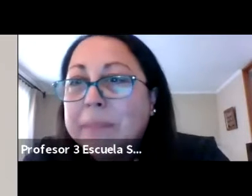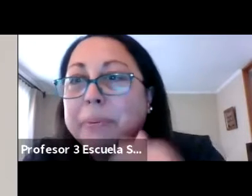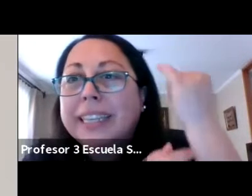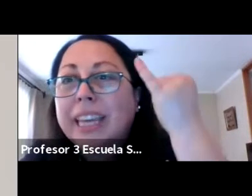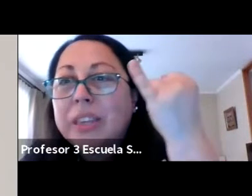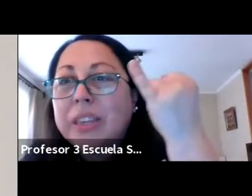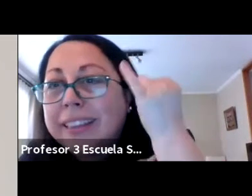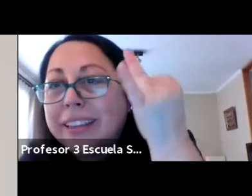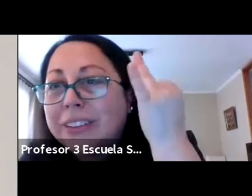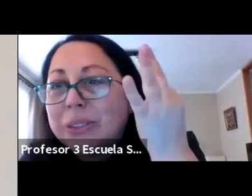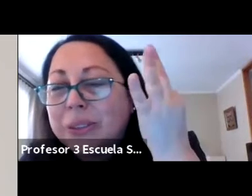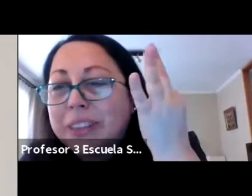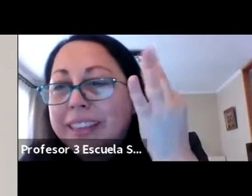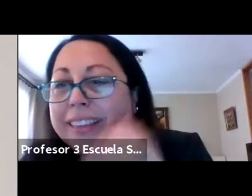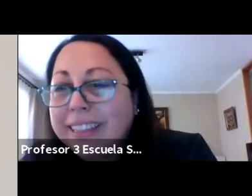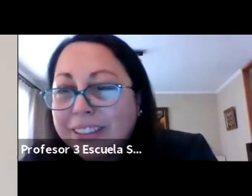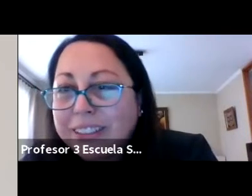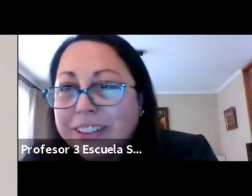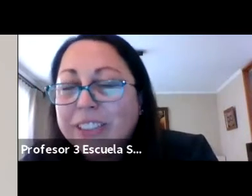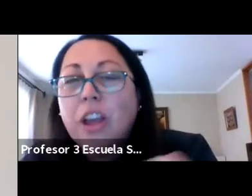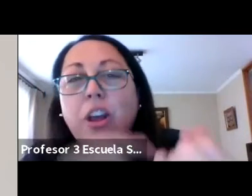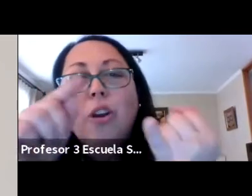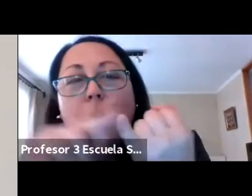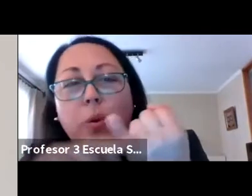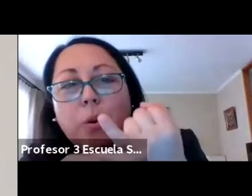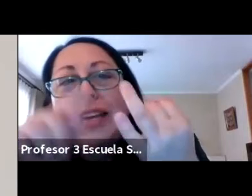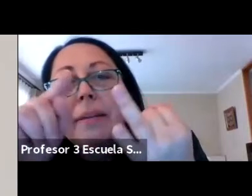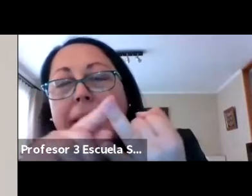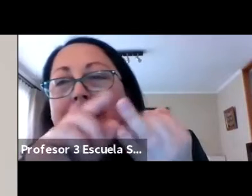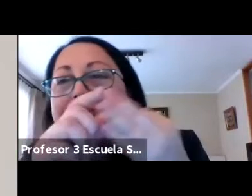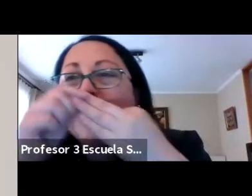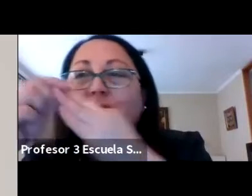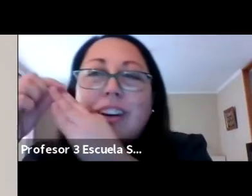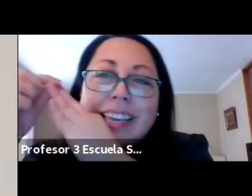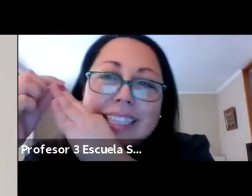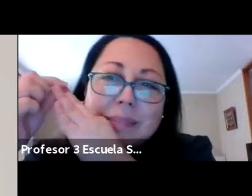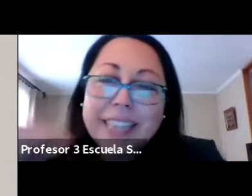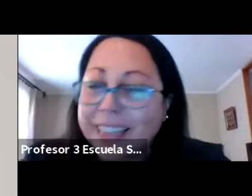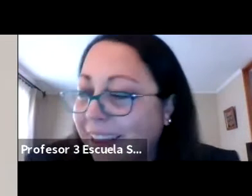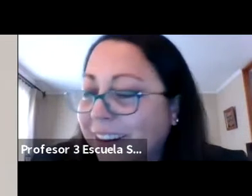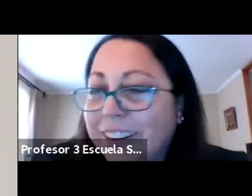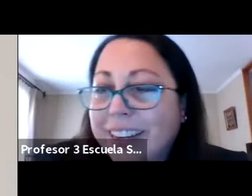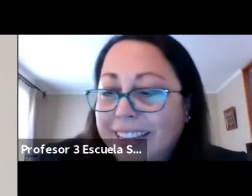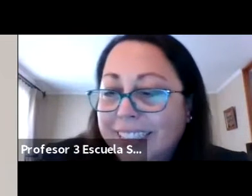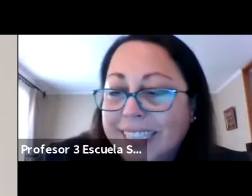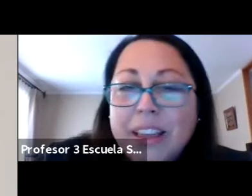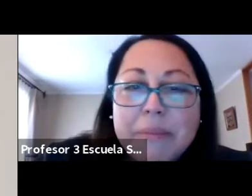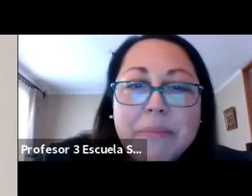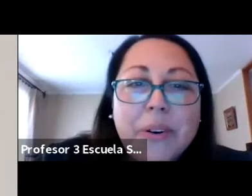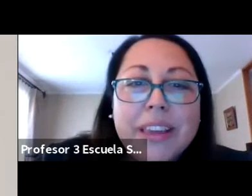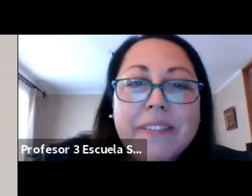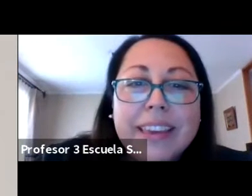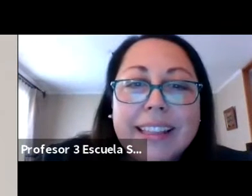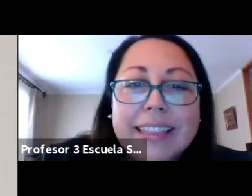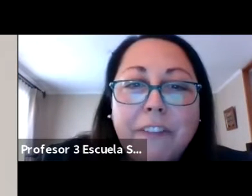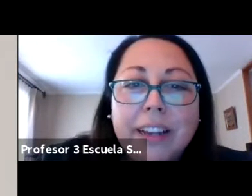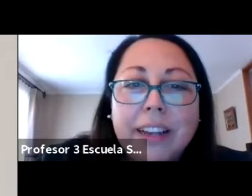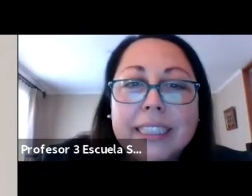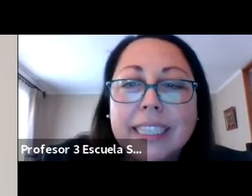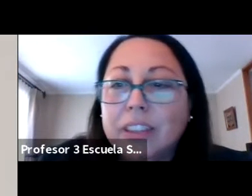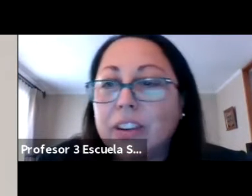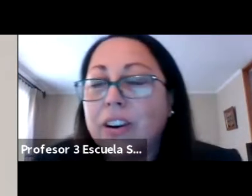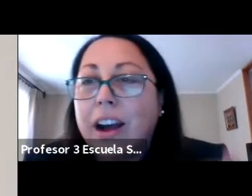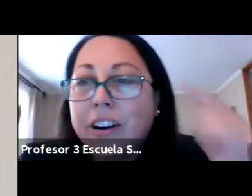lo hiciste porque te ayudaste con tus deditos! ¡Lunes, martes, hoy es miércoles! ¡Muy bien,